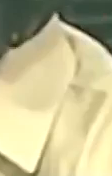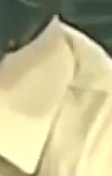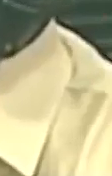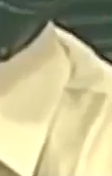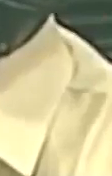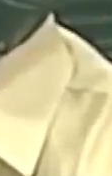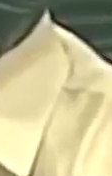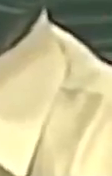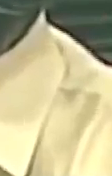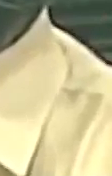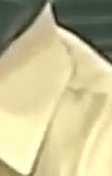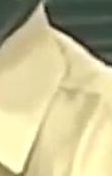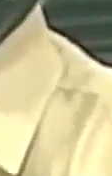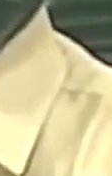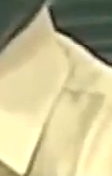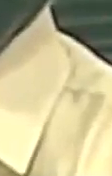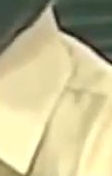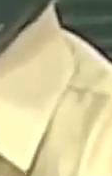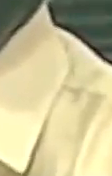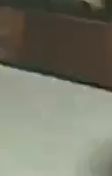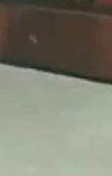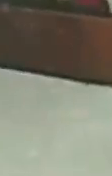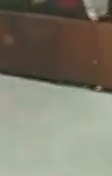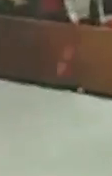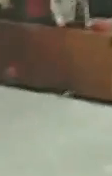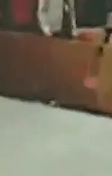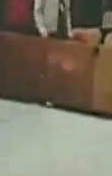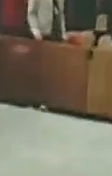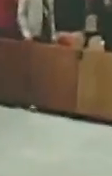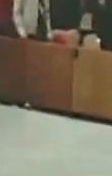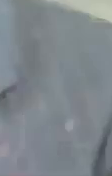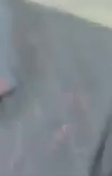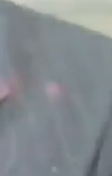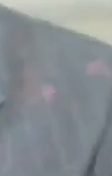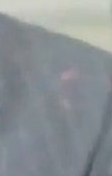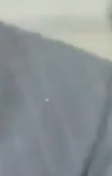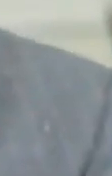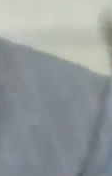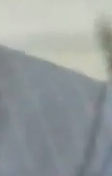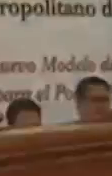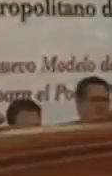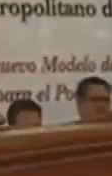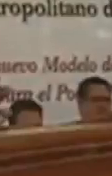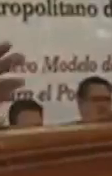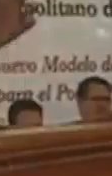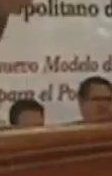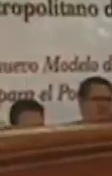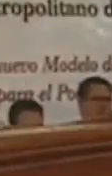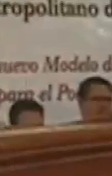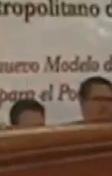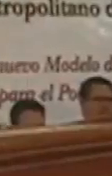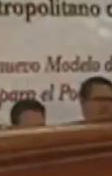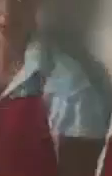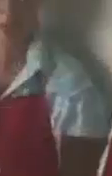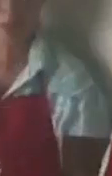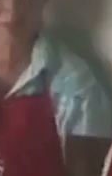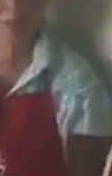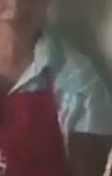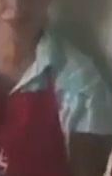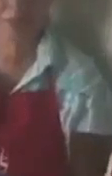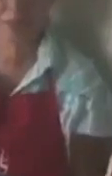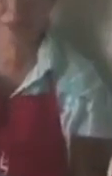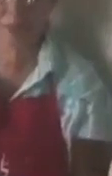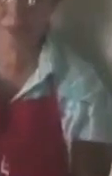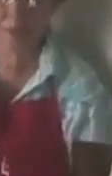Fue electo constituyentista para aquella jornada de elaboración de la Constitución Bolivariana. Muchos